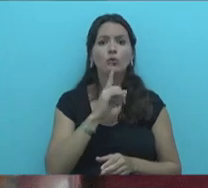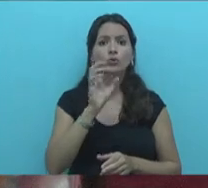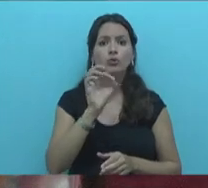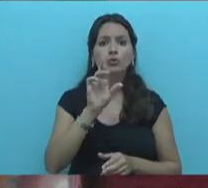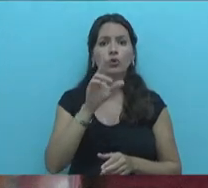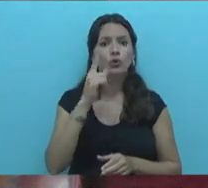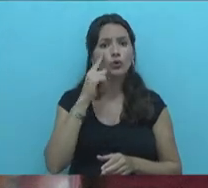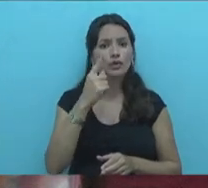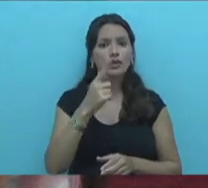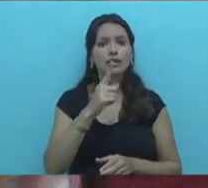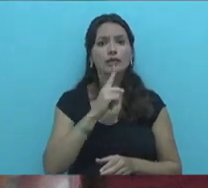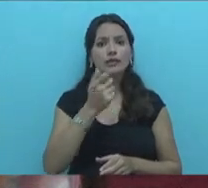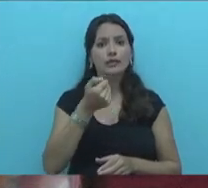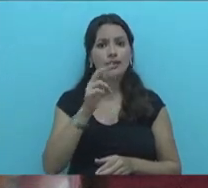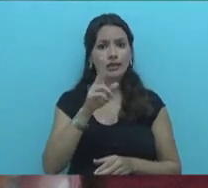brutalmente su